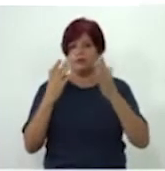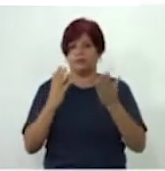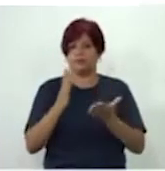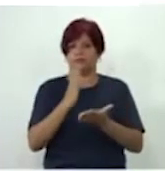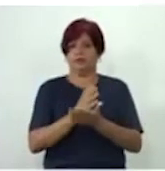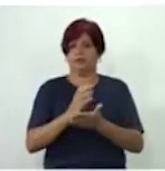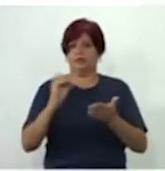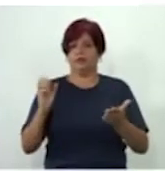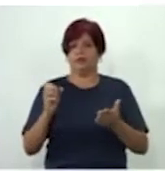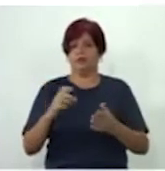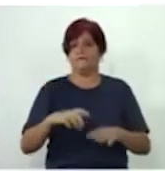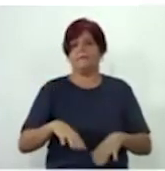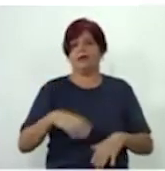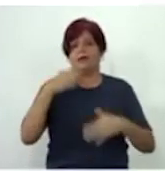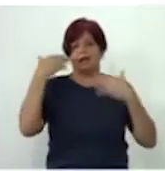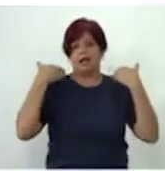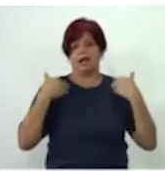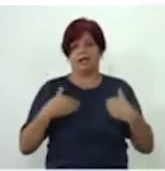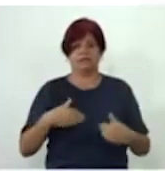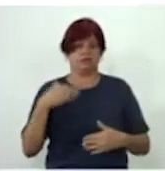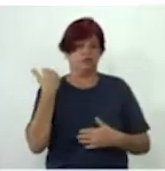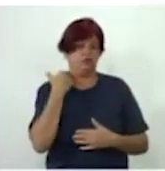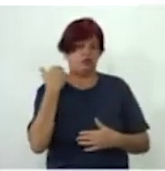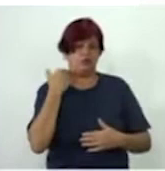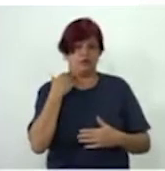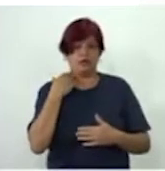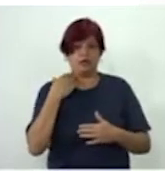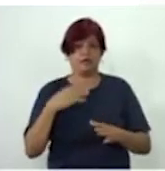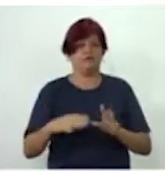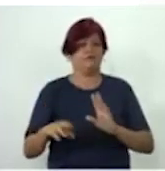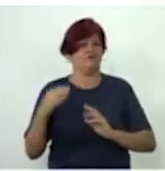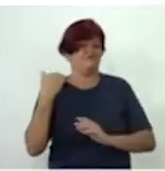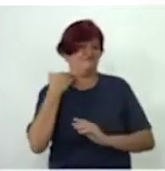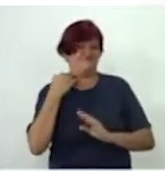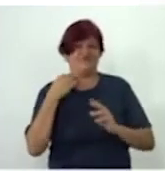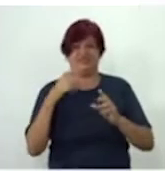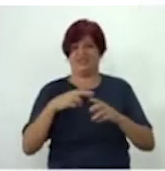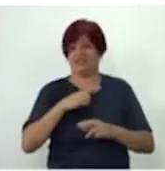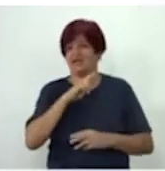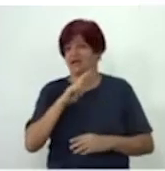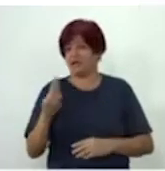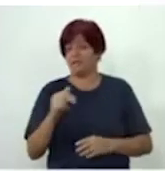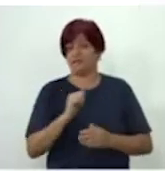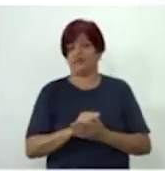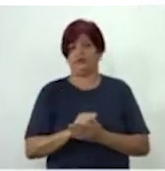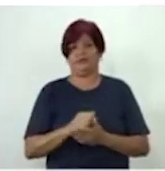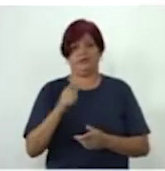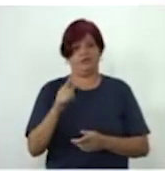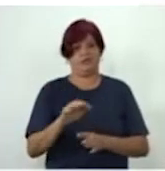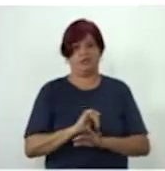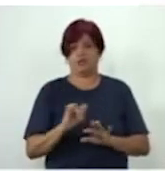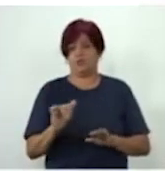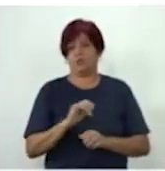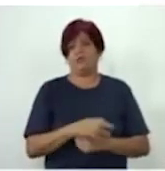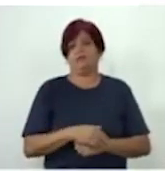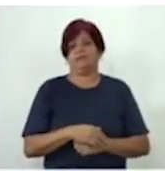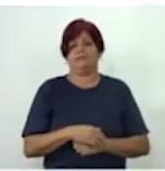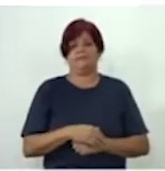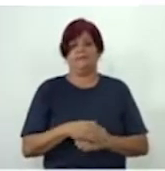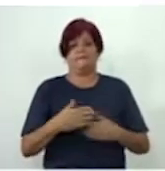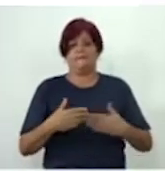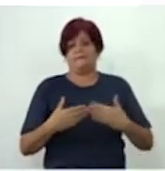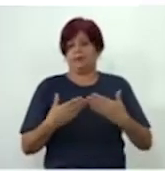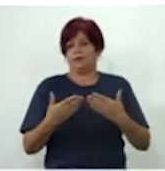la salud y la sexualidad, creando las bases para una conducta sexual responsable, así como